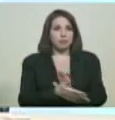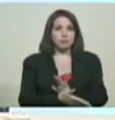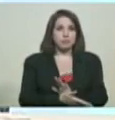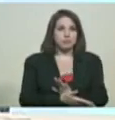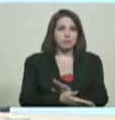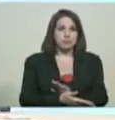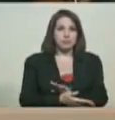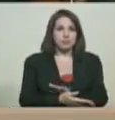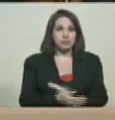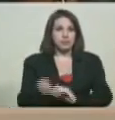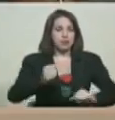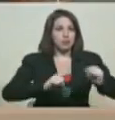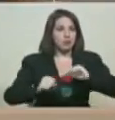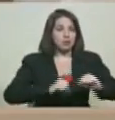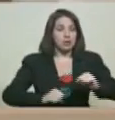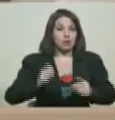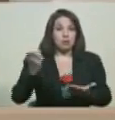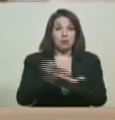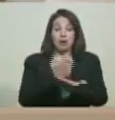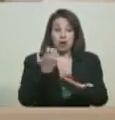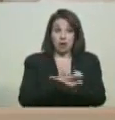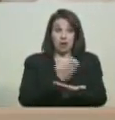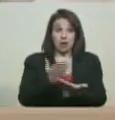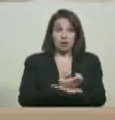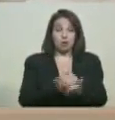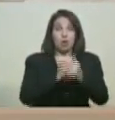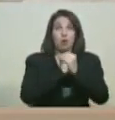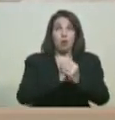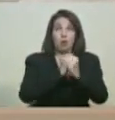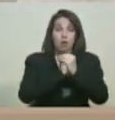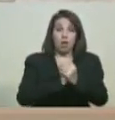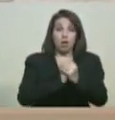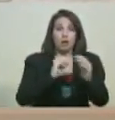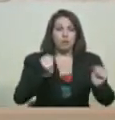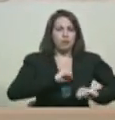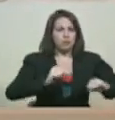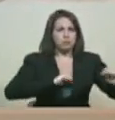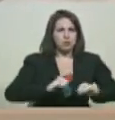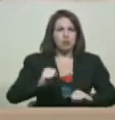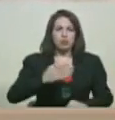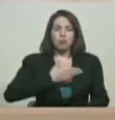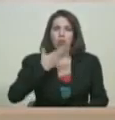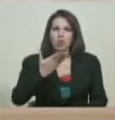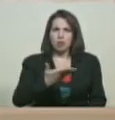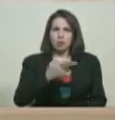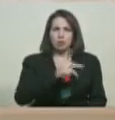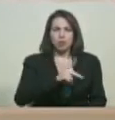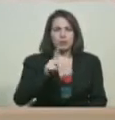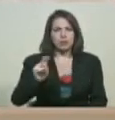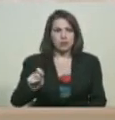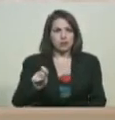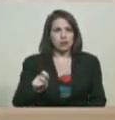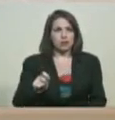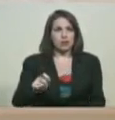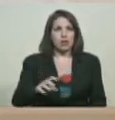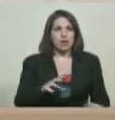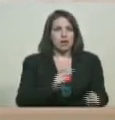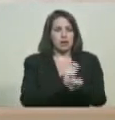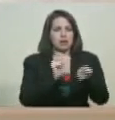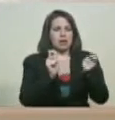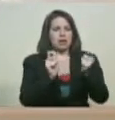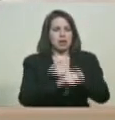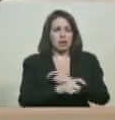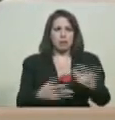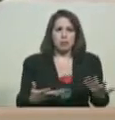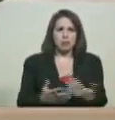al movimiento evangélico ahora al movimiento podemos al ppt alianza para el cambio a todo el